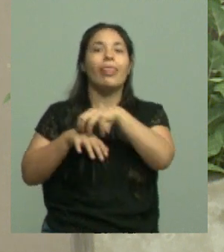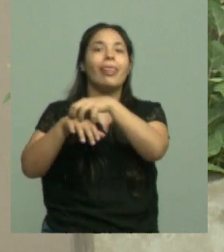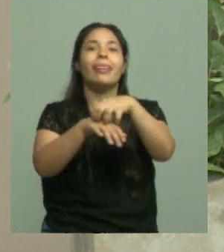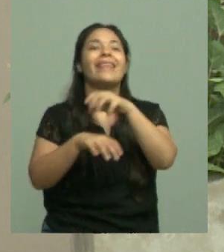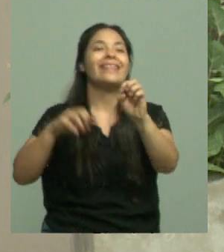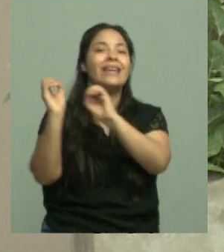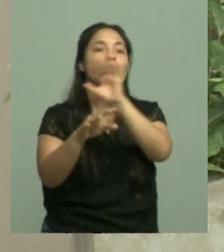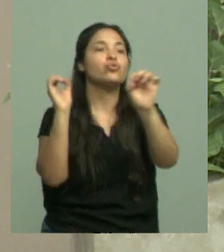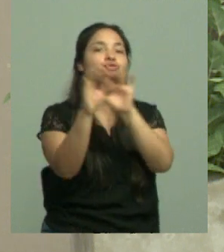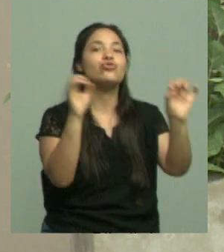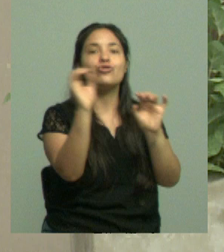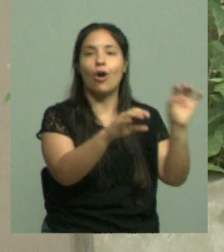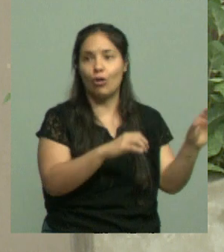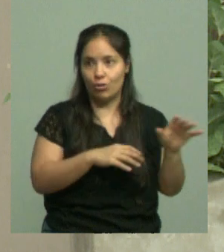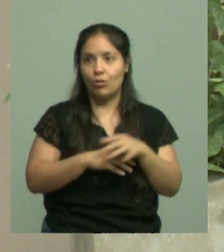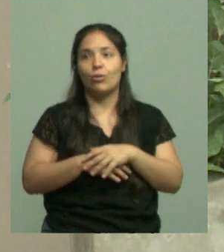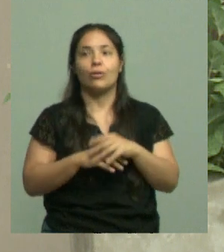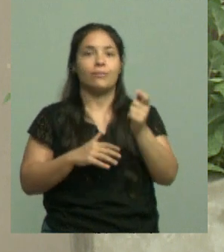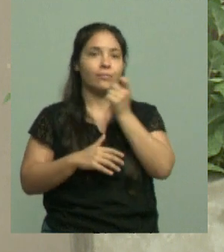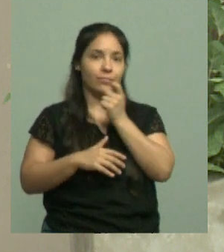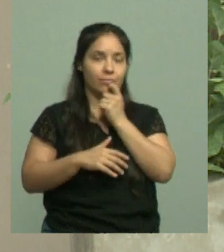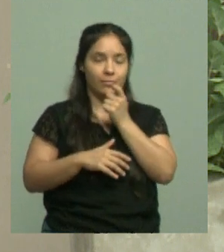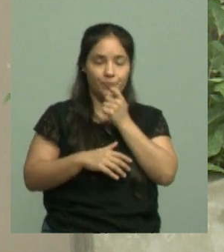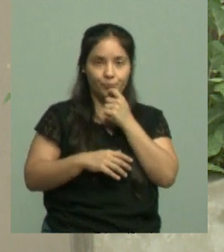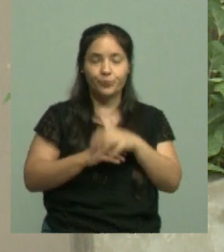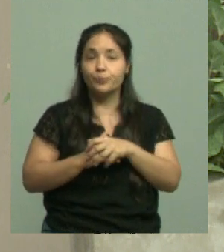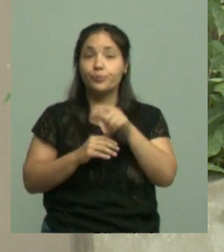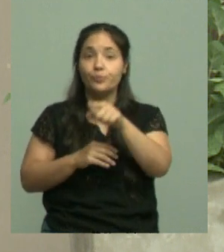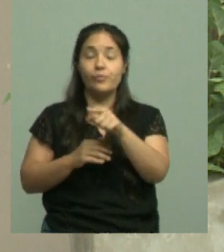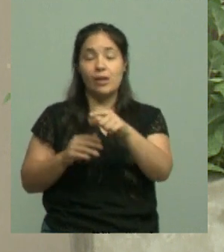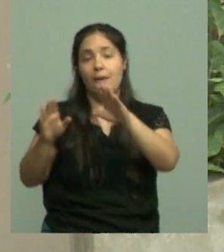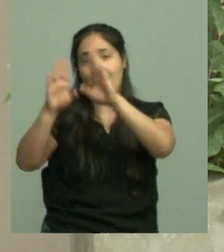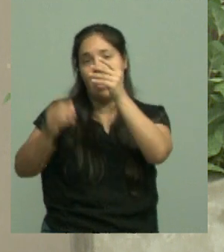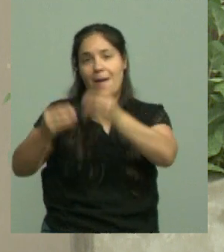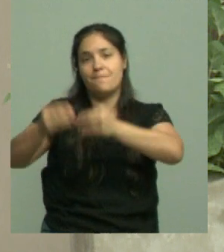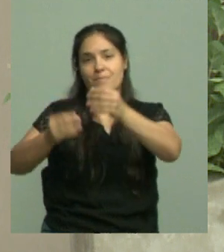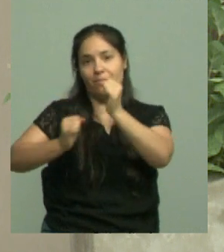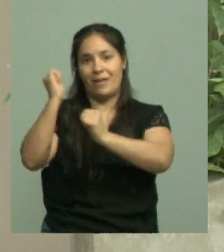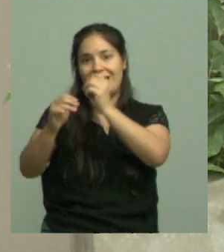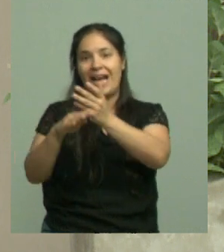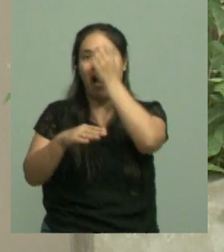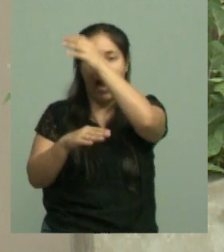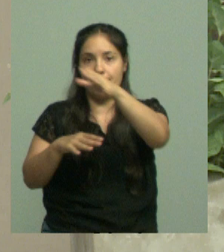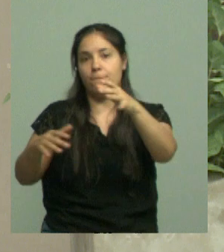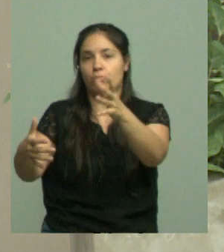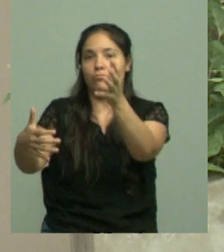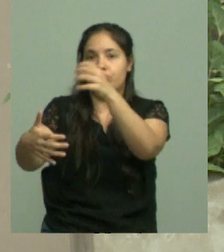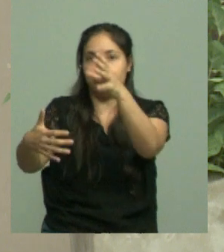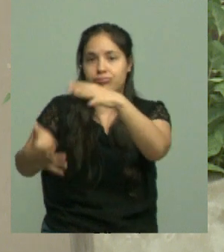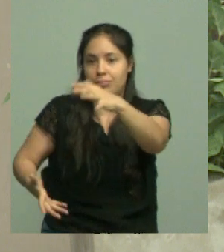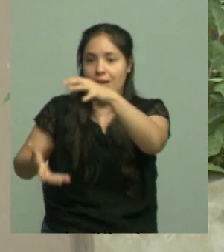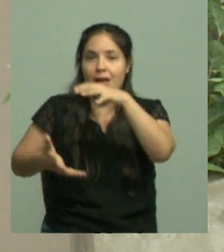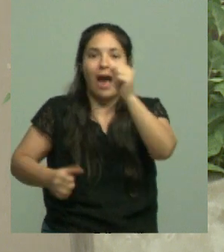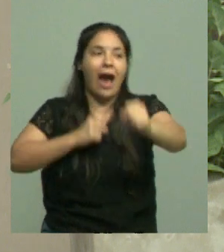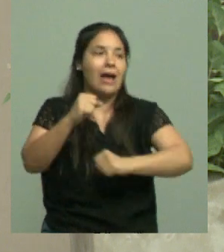medias, entre que sale de la planta, digamos, o del campo el producto y que llega a la